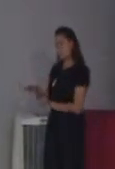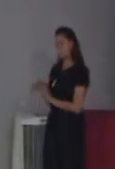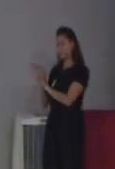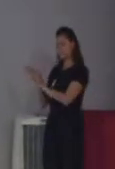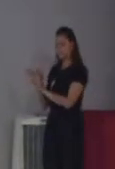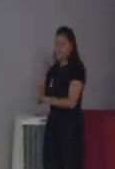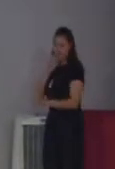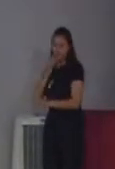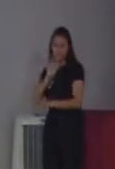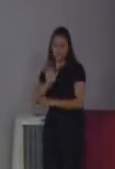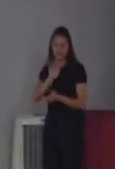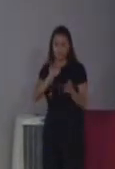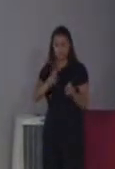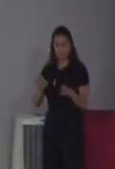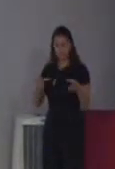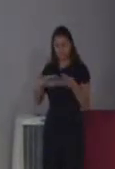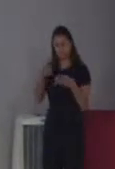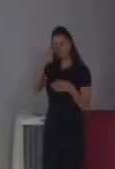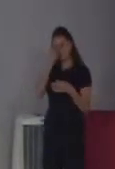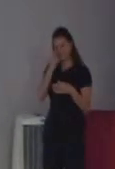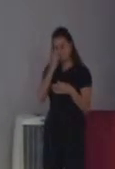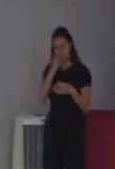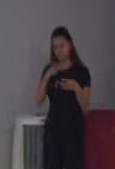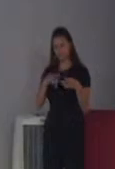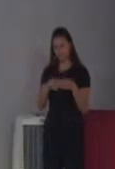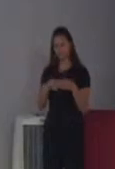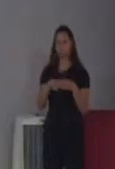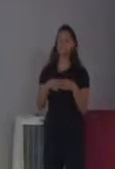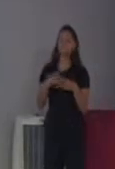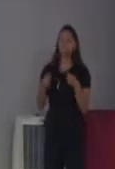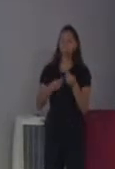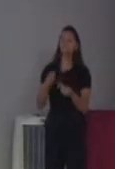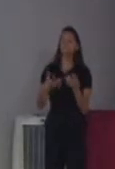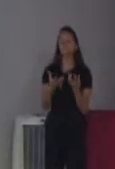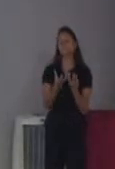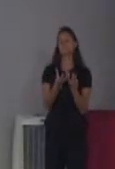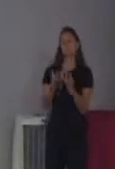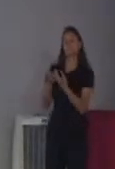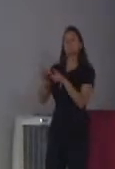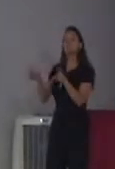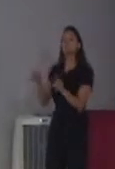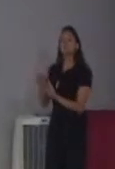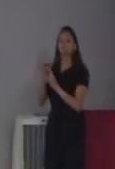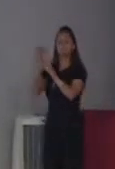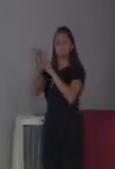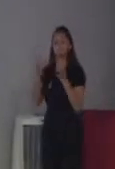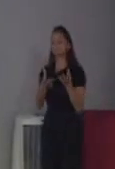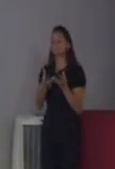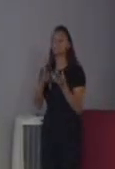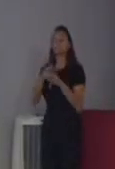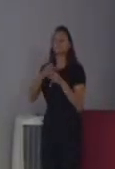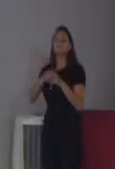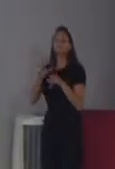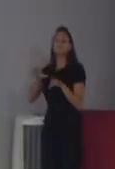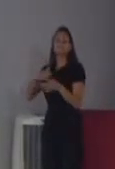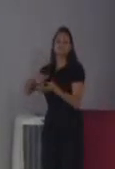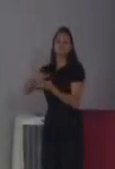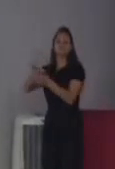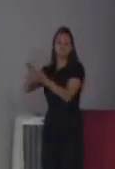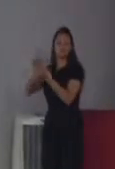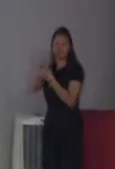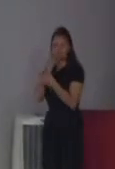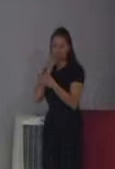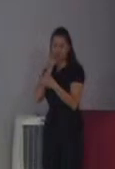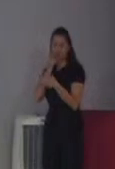de la población con discapacidad visual, pues los llevaban a unos centros especiales, lo que llamaban centros para ciegos, y hacia todo el